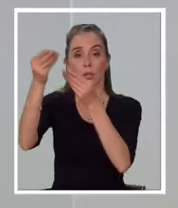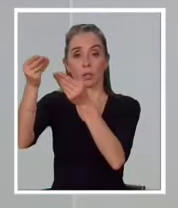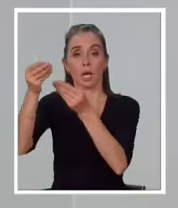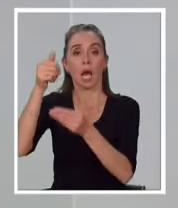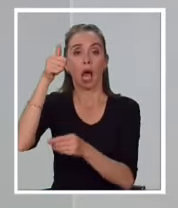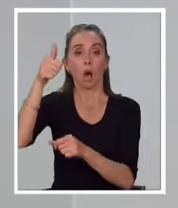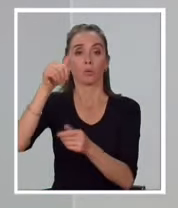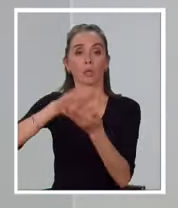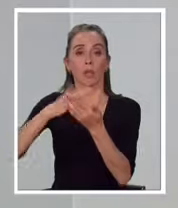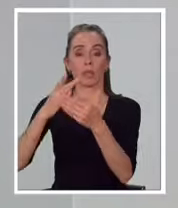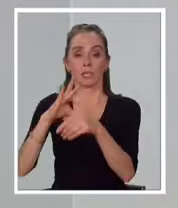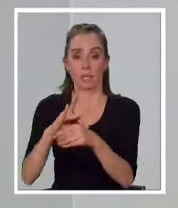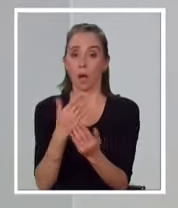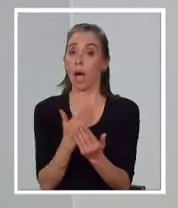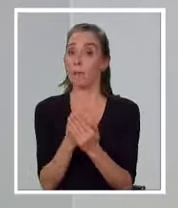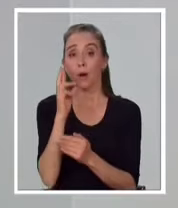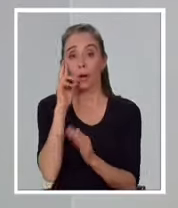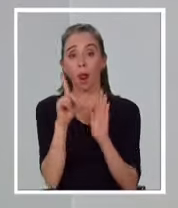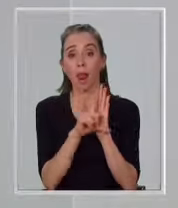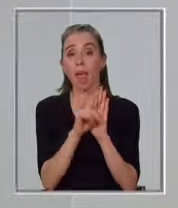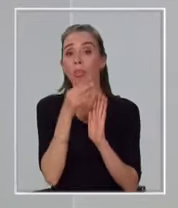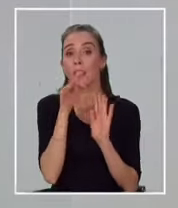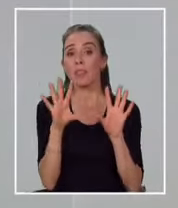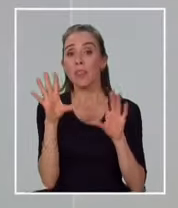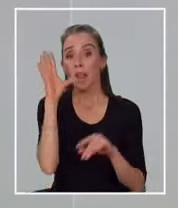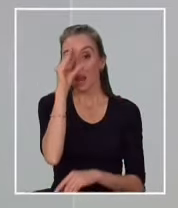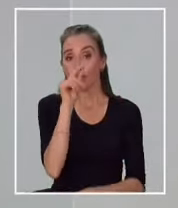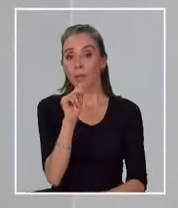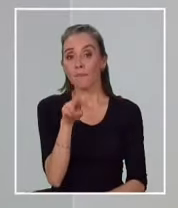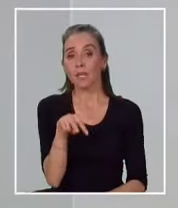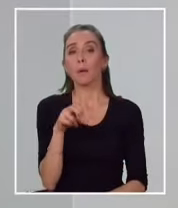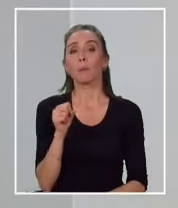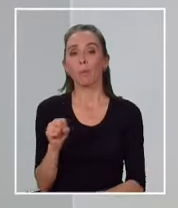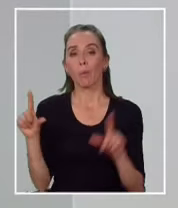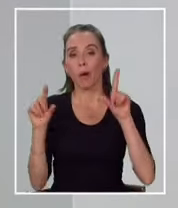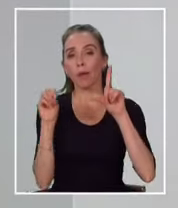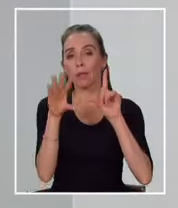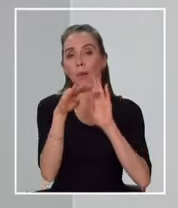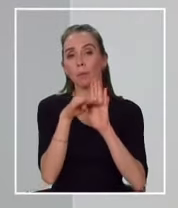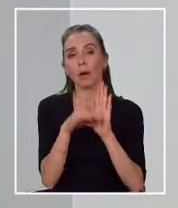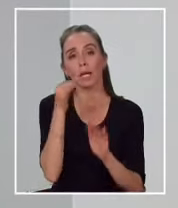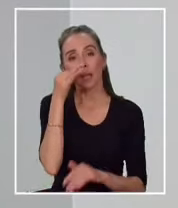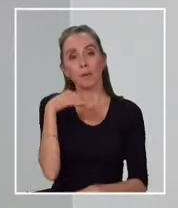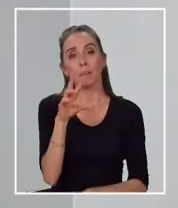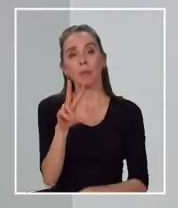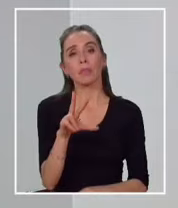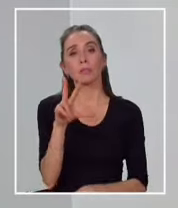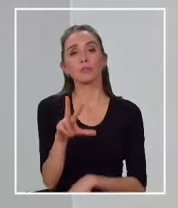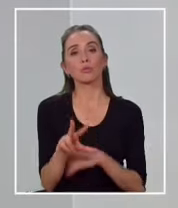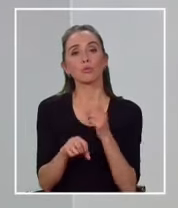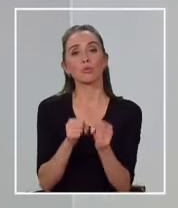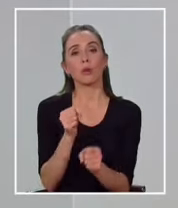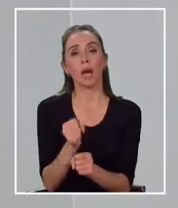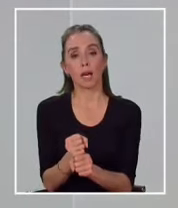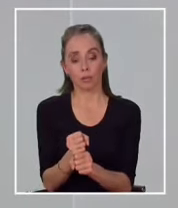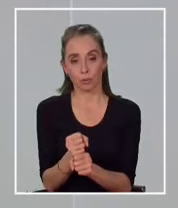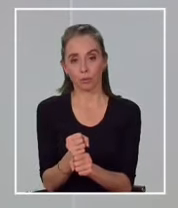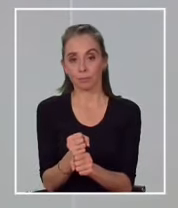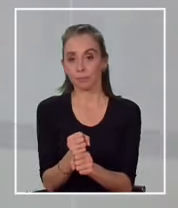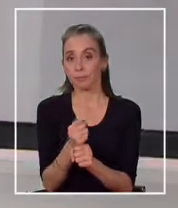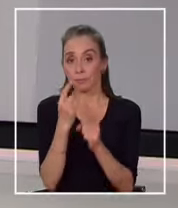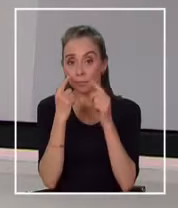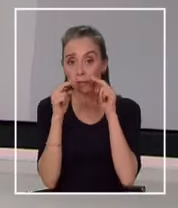autoridad sanitaria. Aprovechamos de recordarle que a partir de las 22 horas Televisión Nacional de Chile está autorizada para transmitir programas para mayores de 18 años. Y